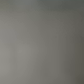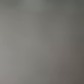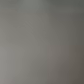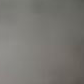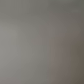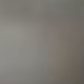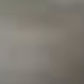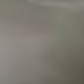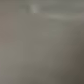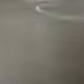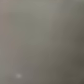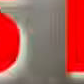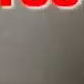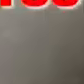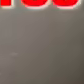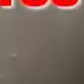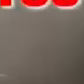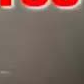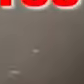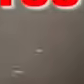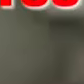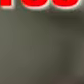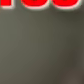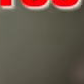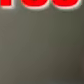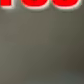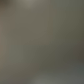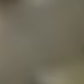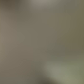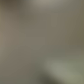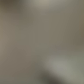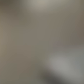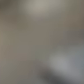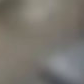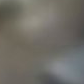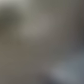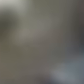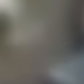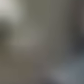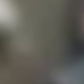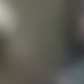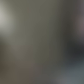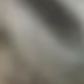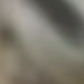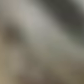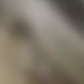Llueve en La Paz e inmediatamente se sienten los efectos.